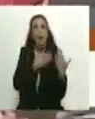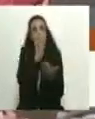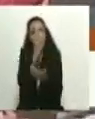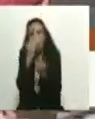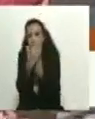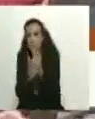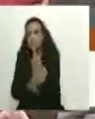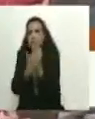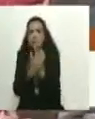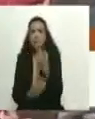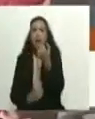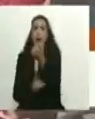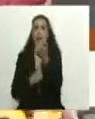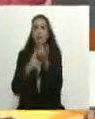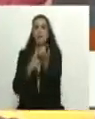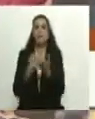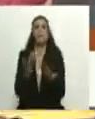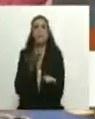solidaridad,